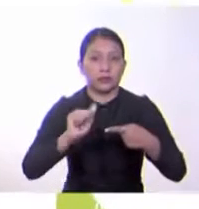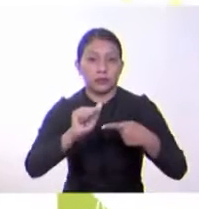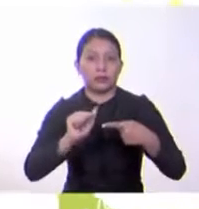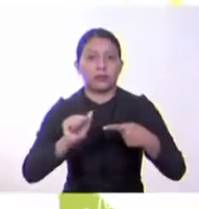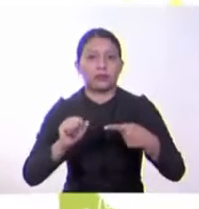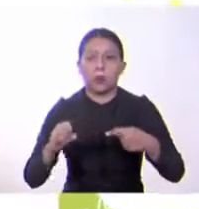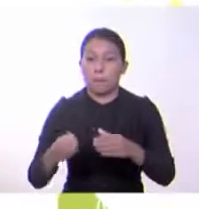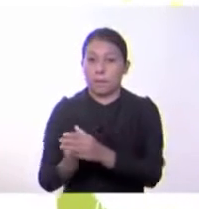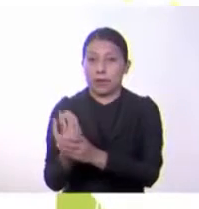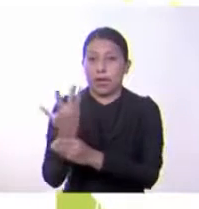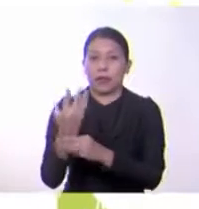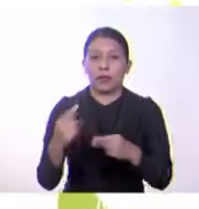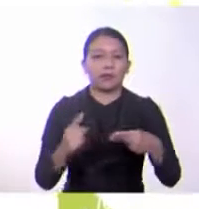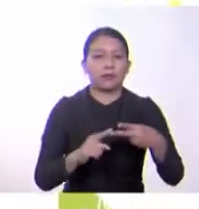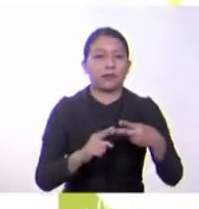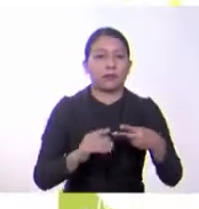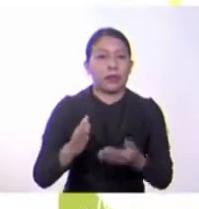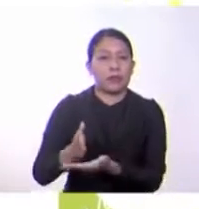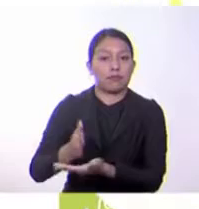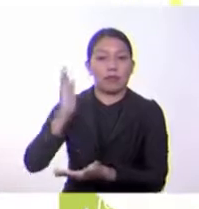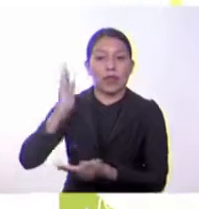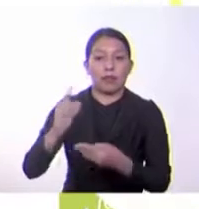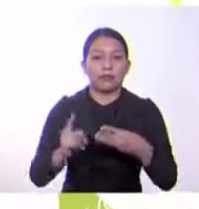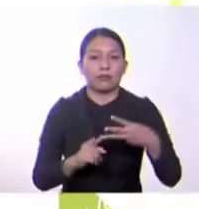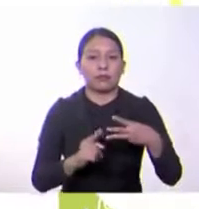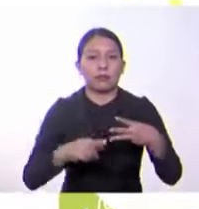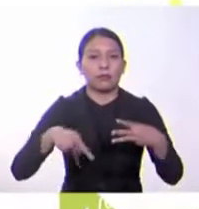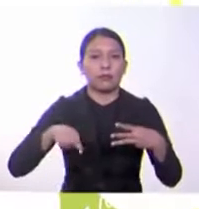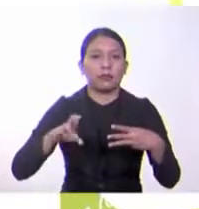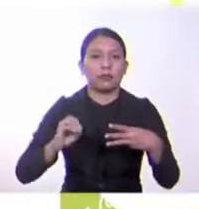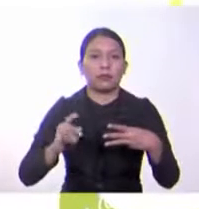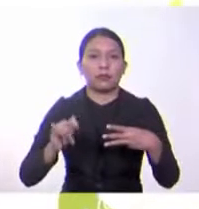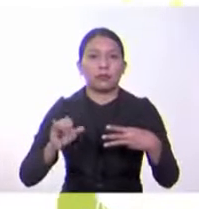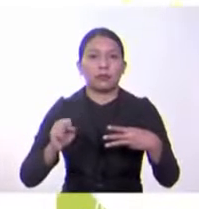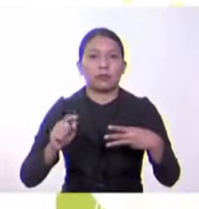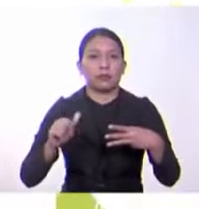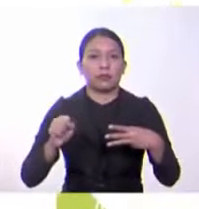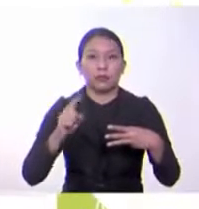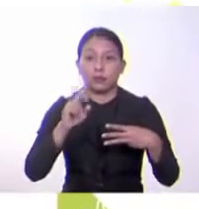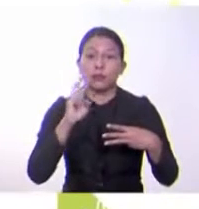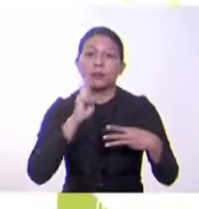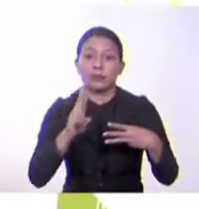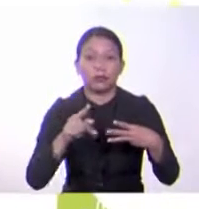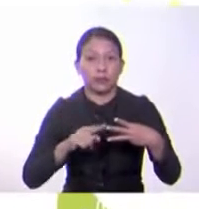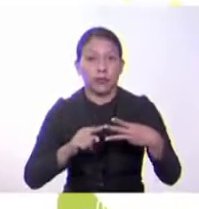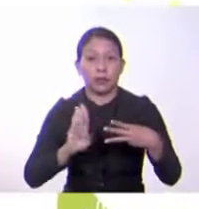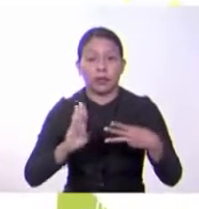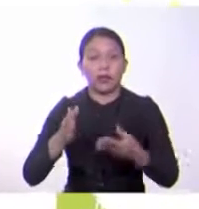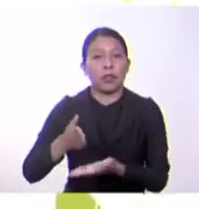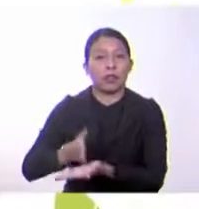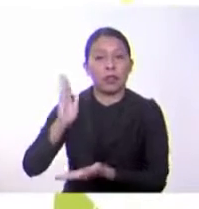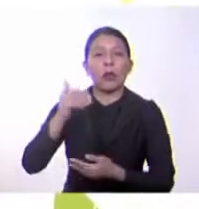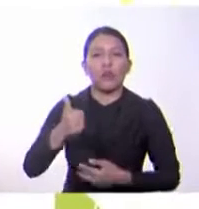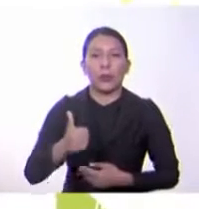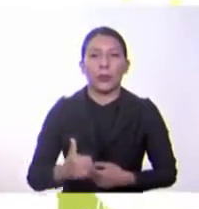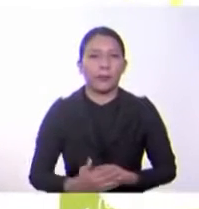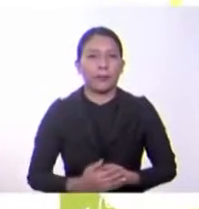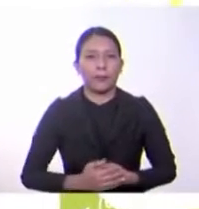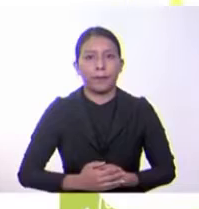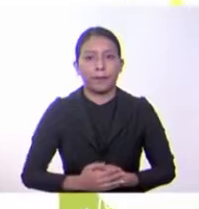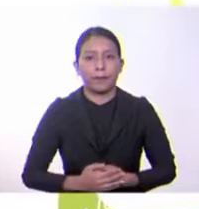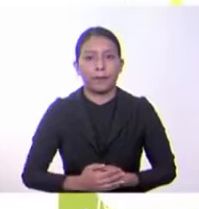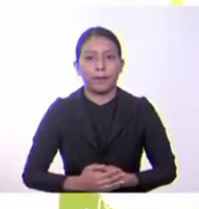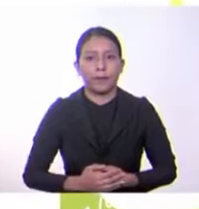B. Animal. Y C. Protistas. Si respondiste B, estás en lo correcto.